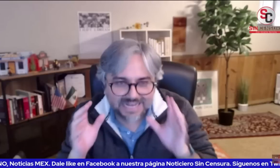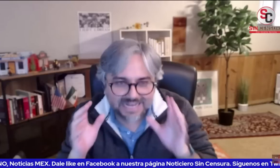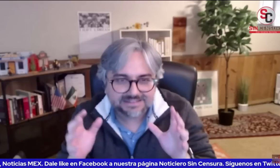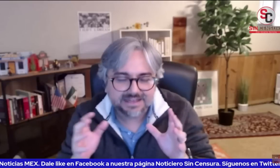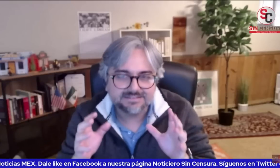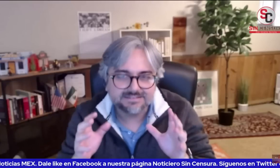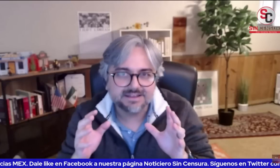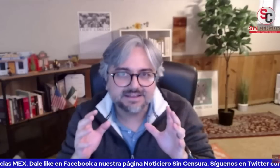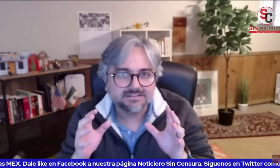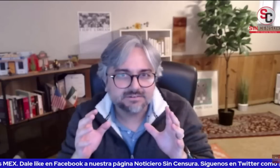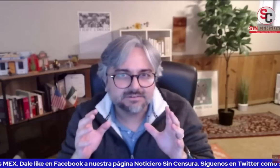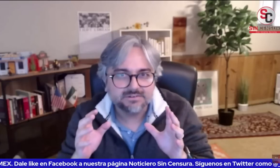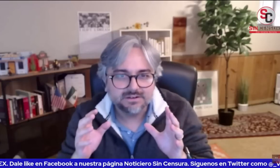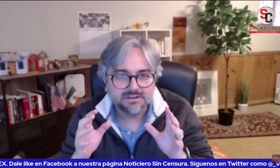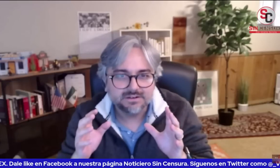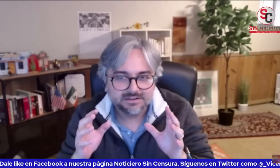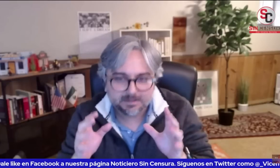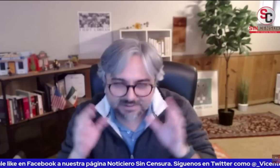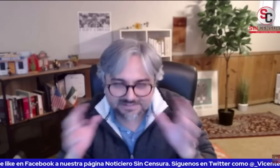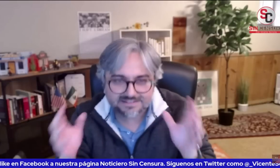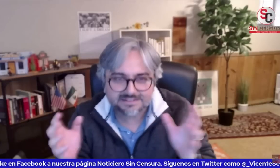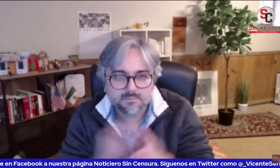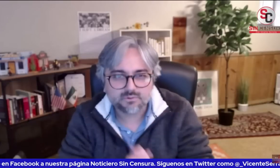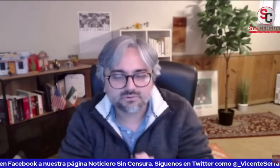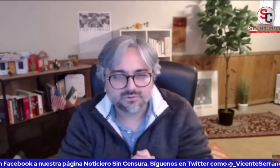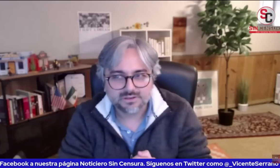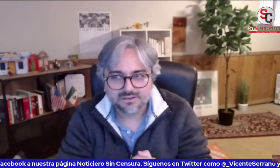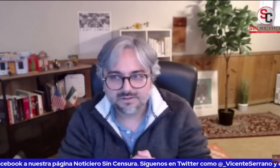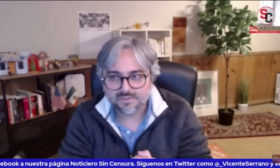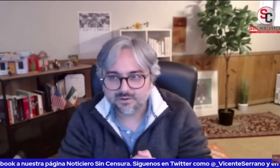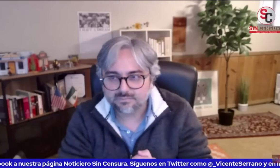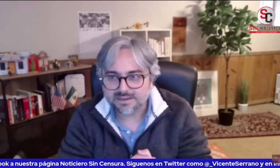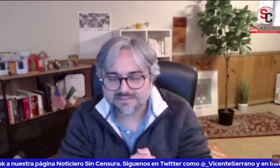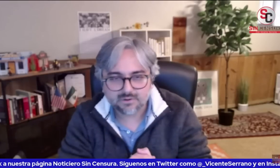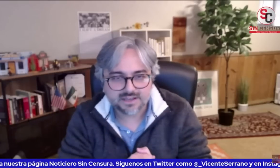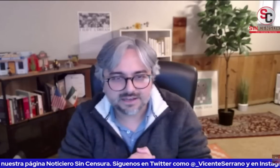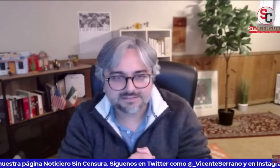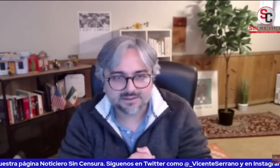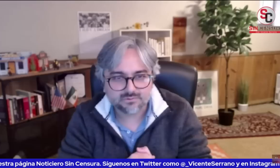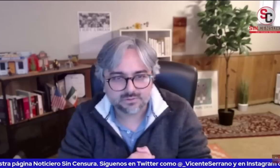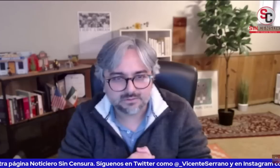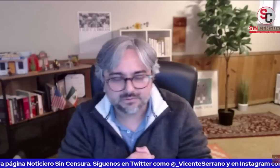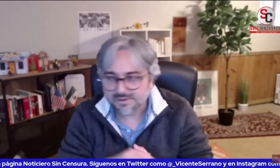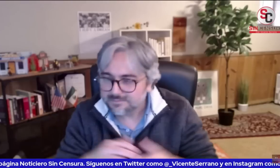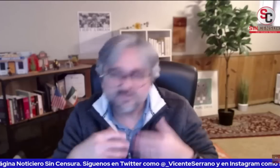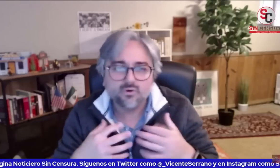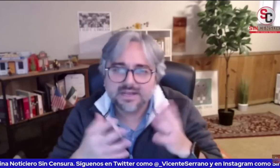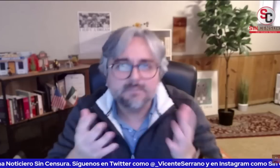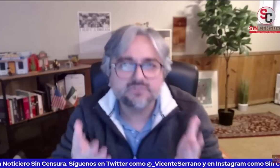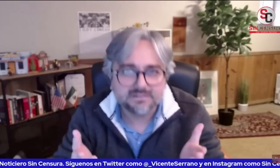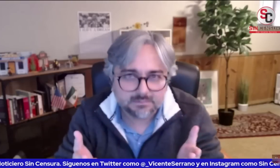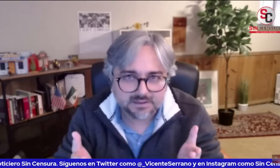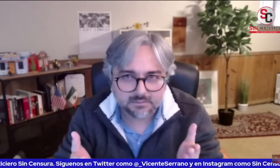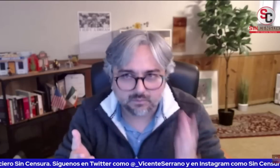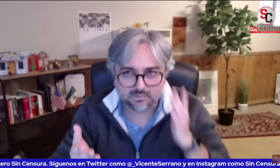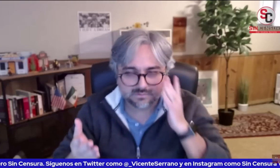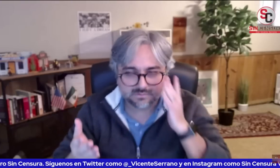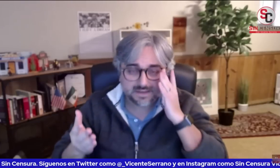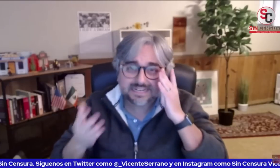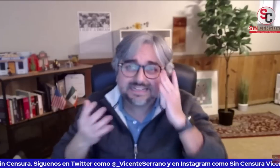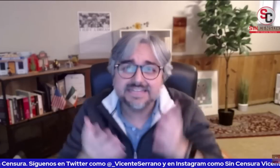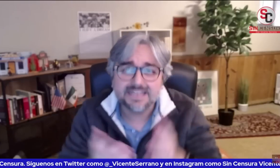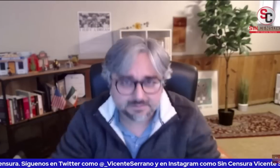que le grita a César de Castro representa esa voz de los paisanos acá en Estados Unidos. Corríjame usted si me